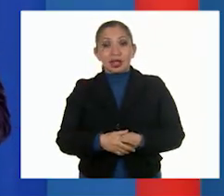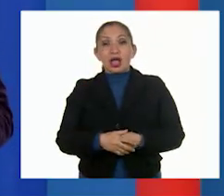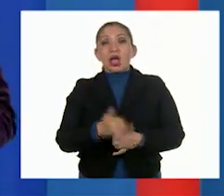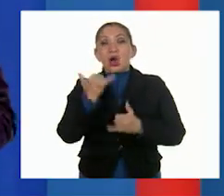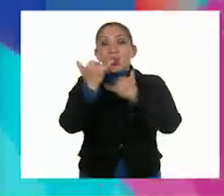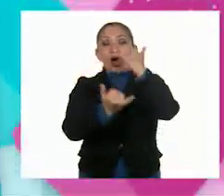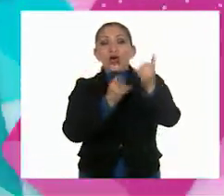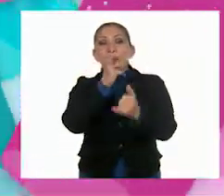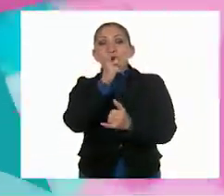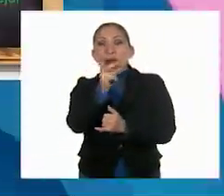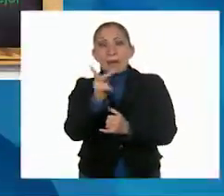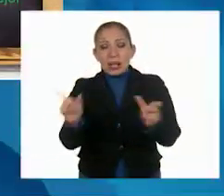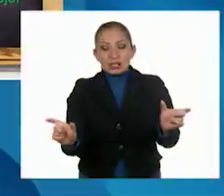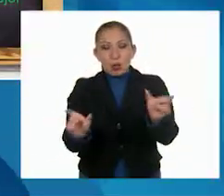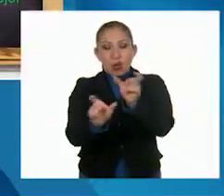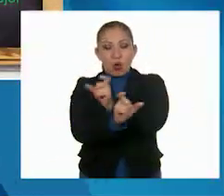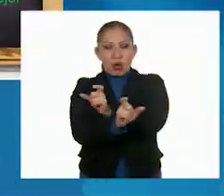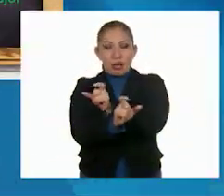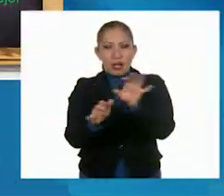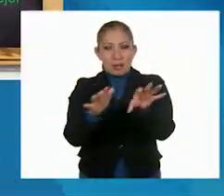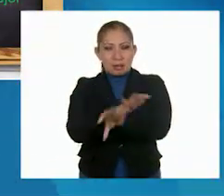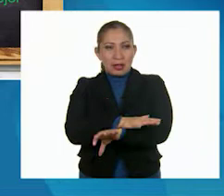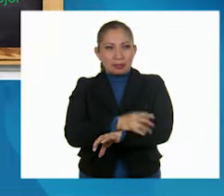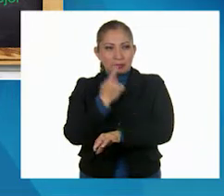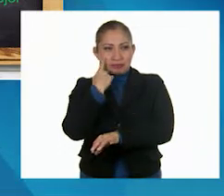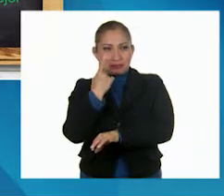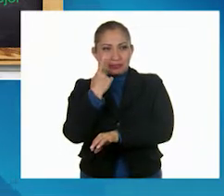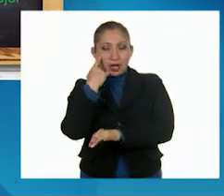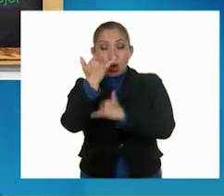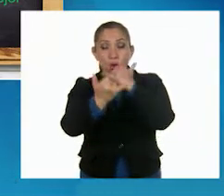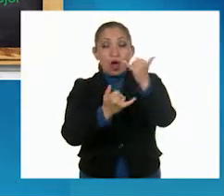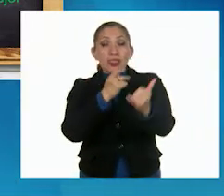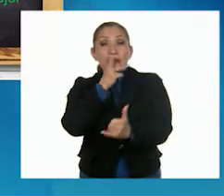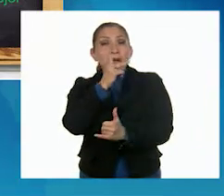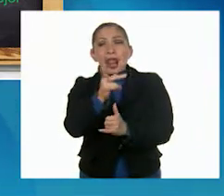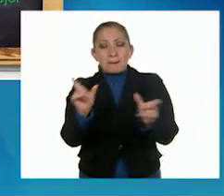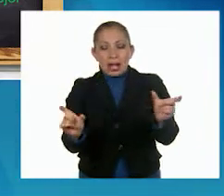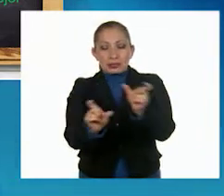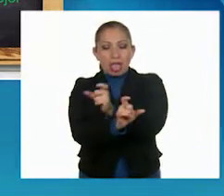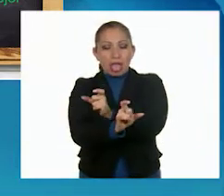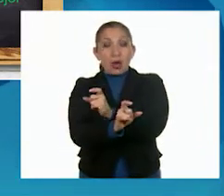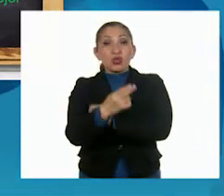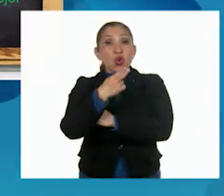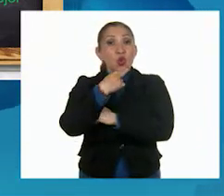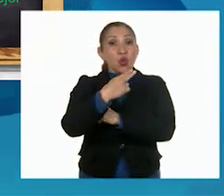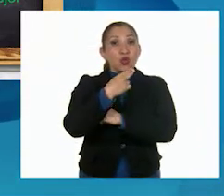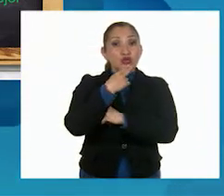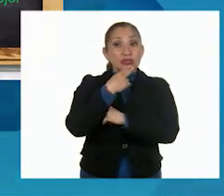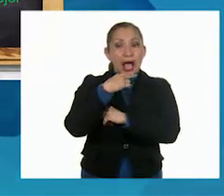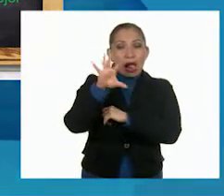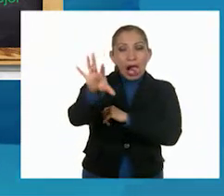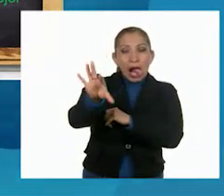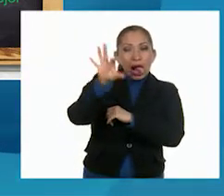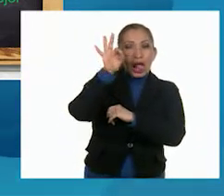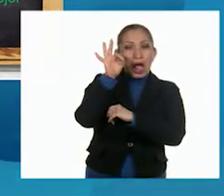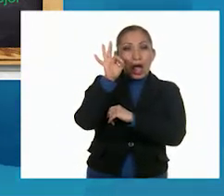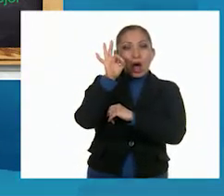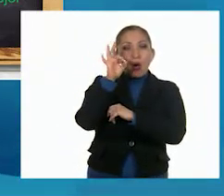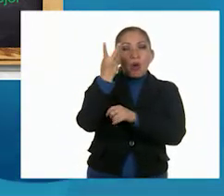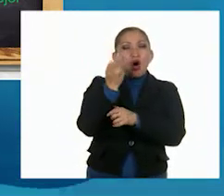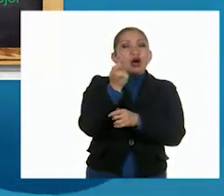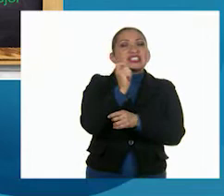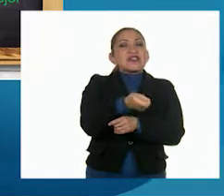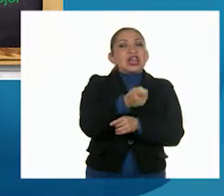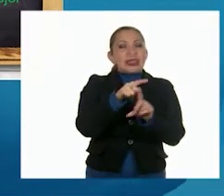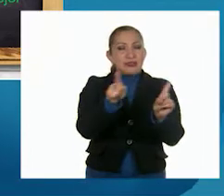palabras. Ajá. Y el juego de palabras es cuando se utiliza recursos como el doble